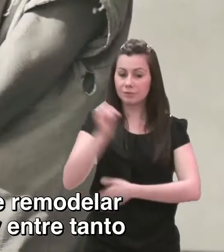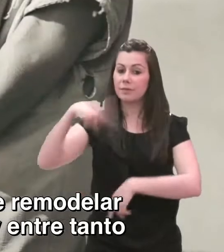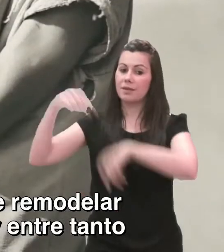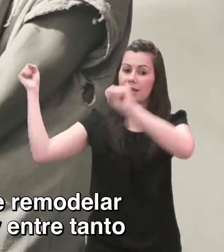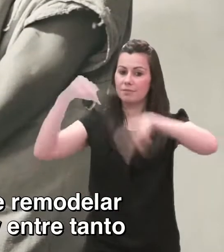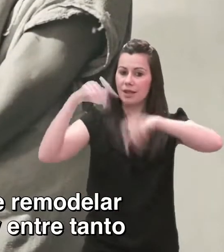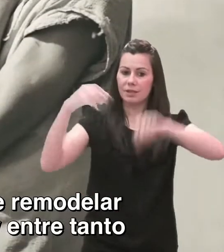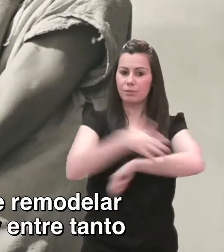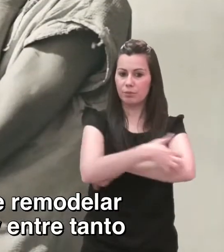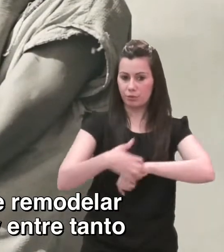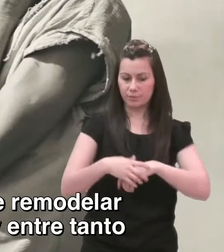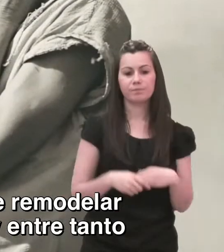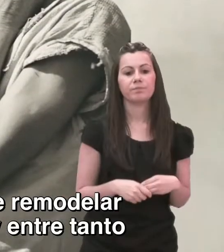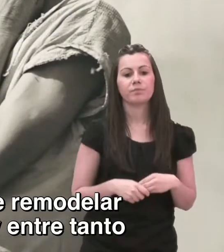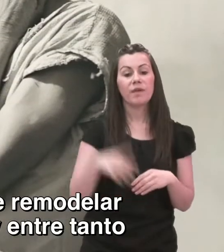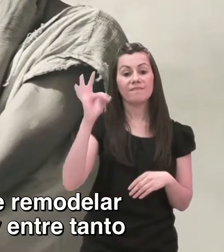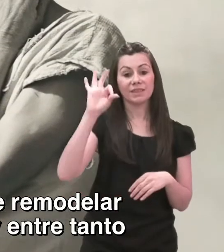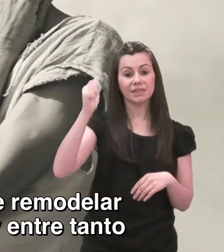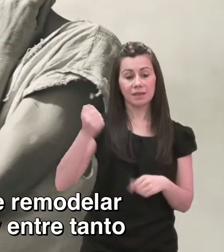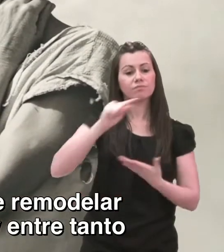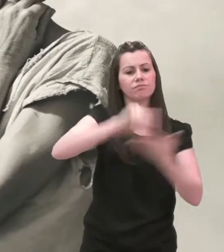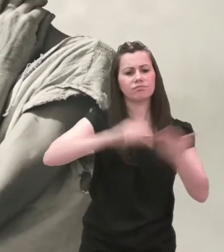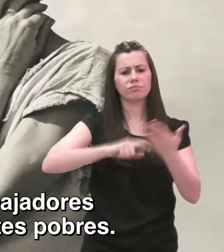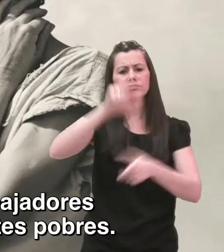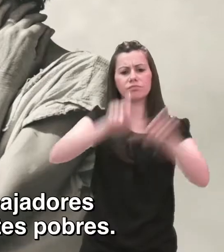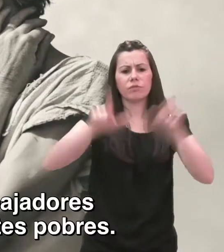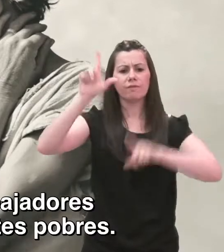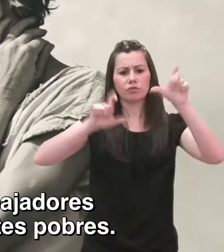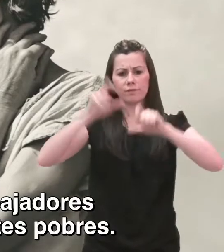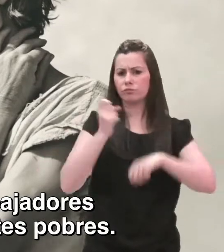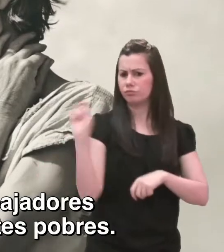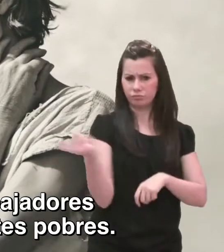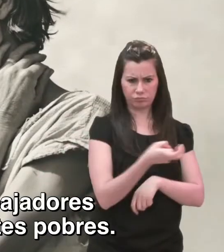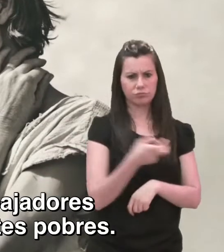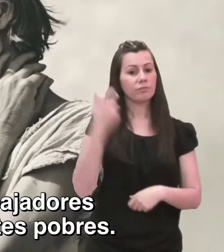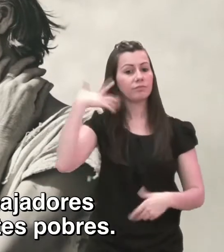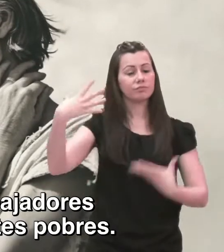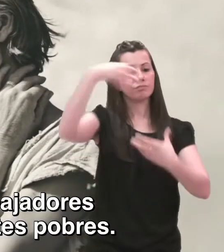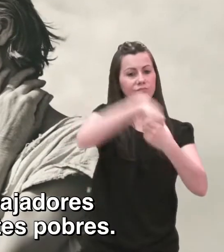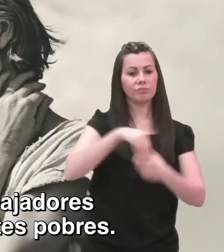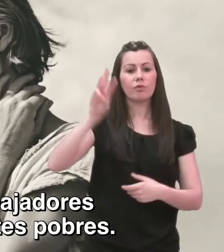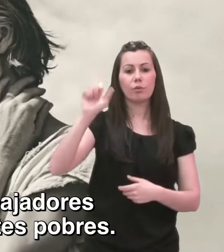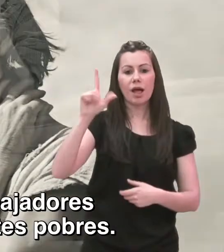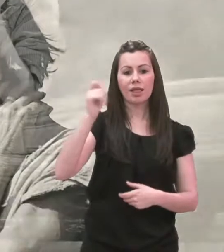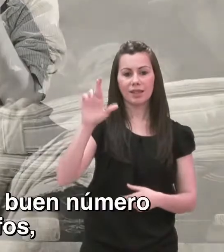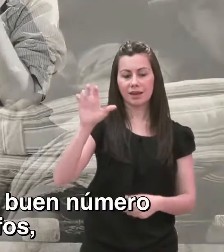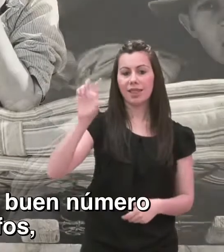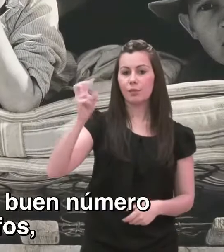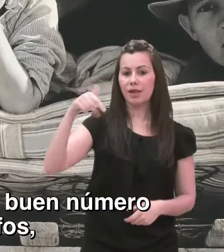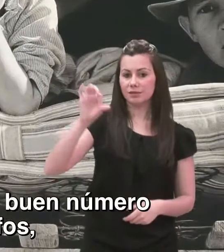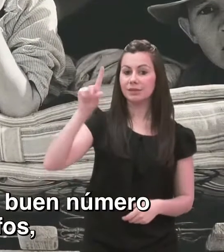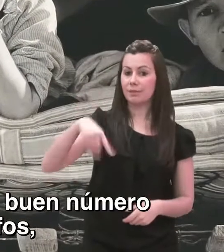la intención de remodelar la política agraria y, entre tanto, asistir a los trabajadores rurales y emigrantes pobres.